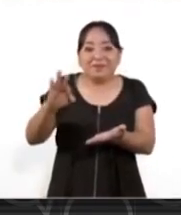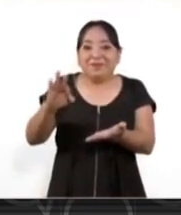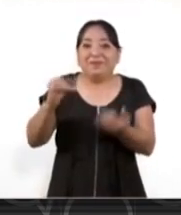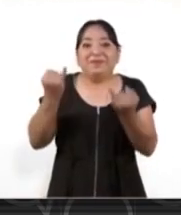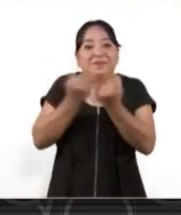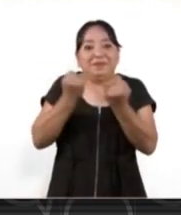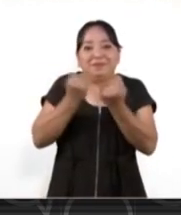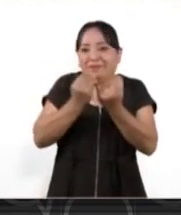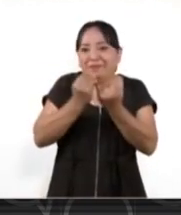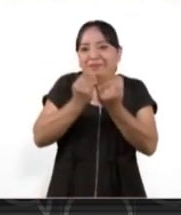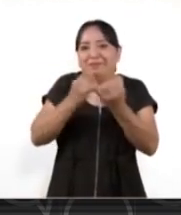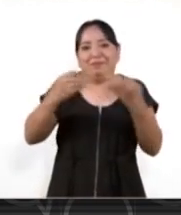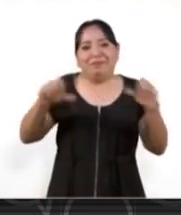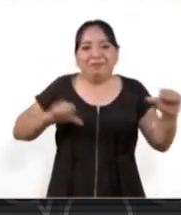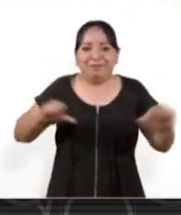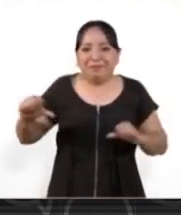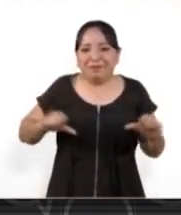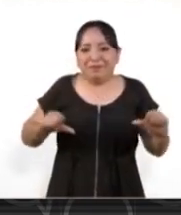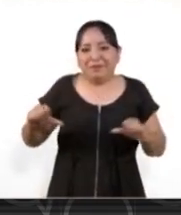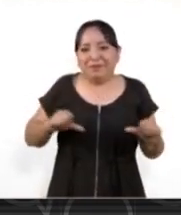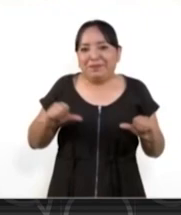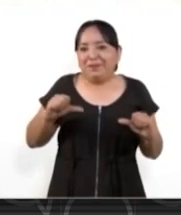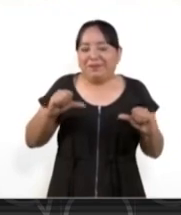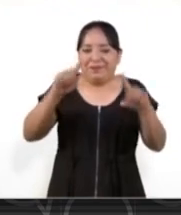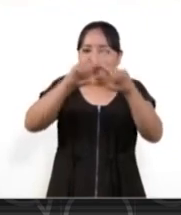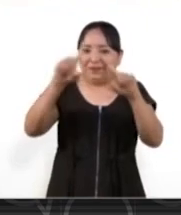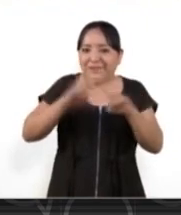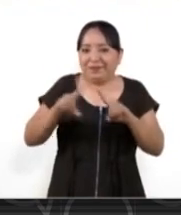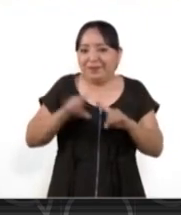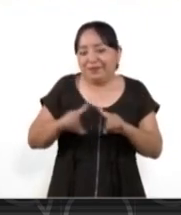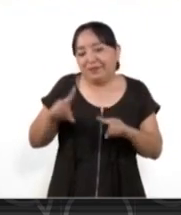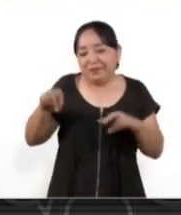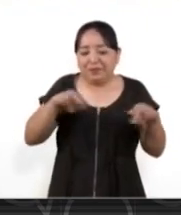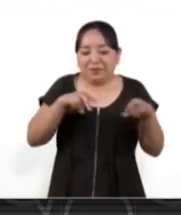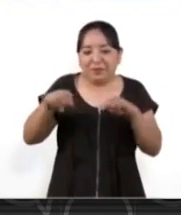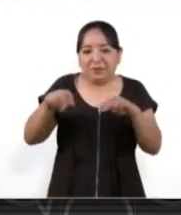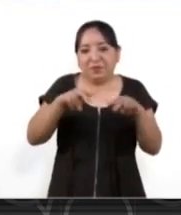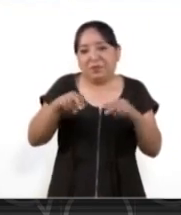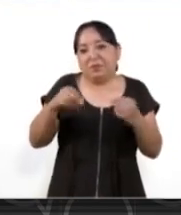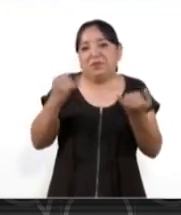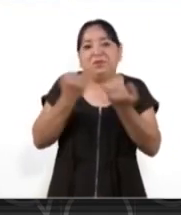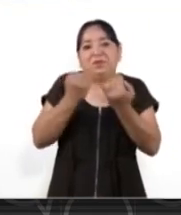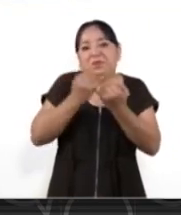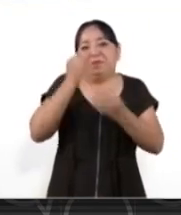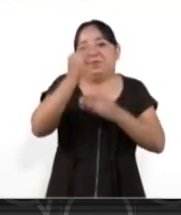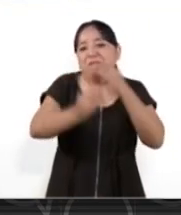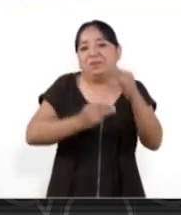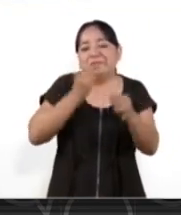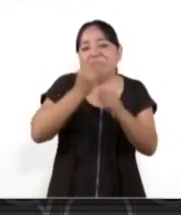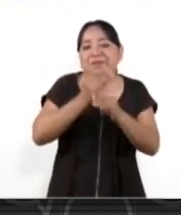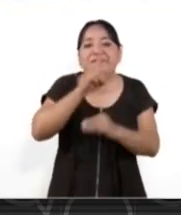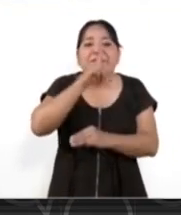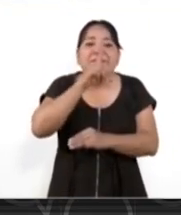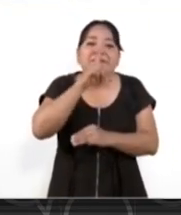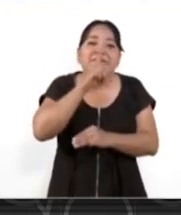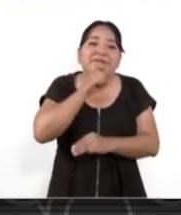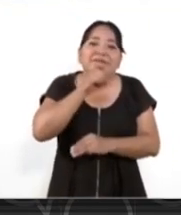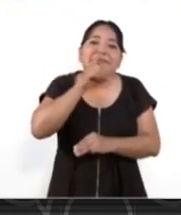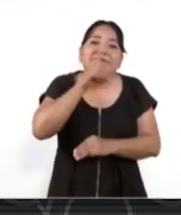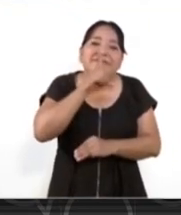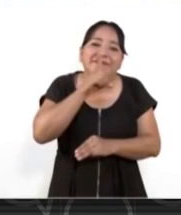desarrollar distintas actividades relacionadas con el fútbol y particularmente el Mundial de Qatar. Y yo